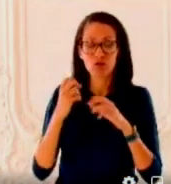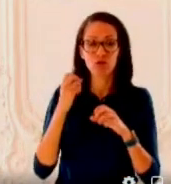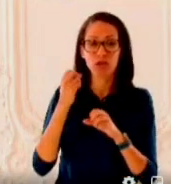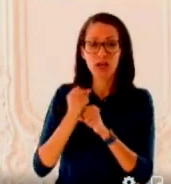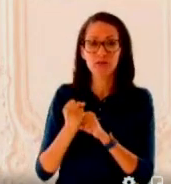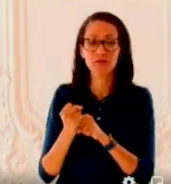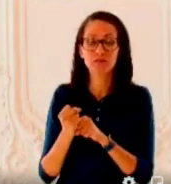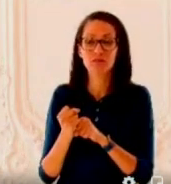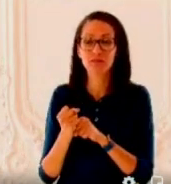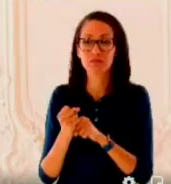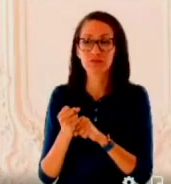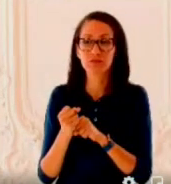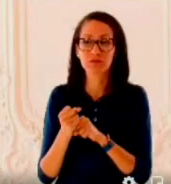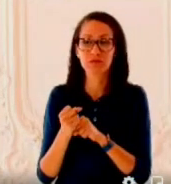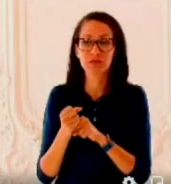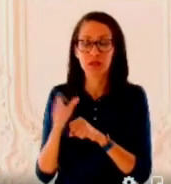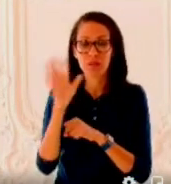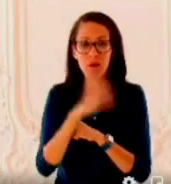a más de